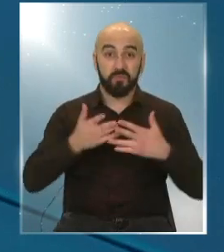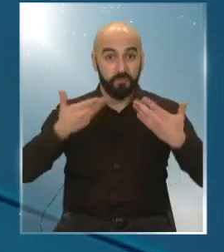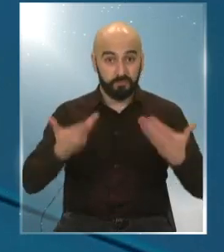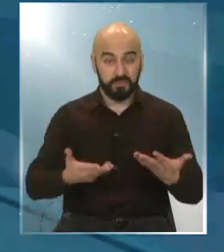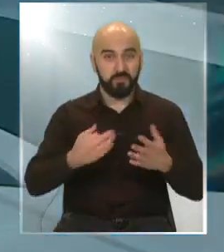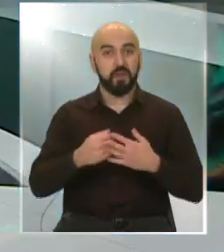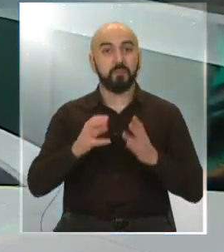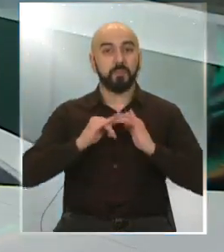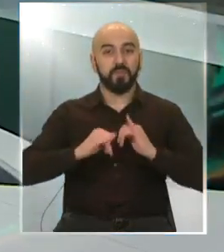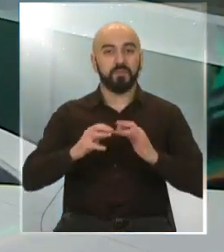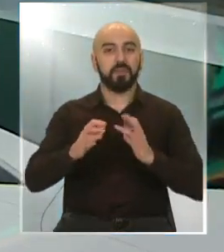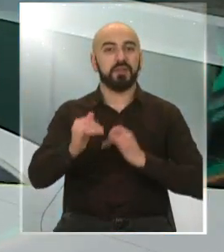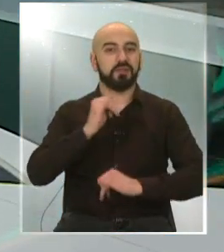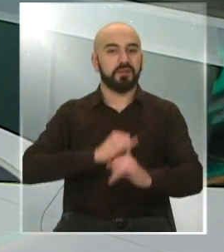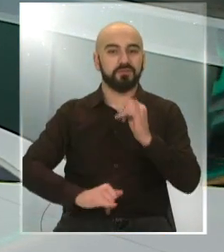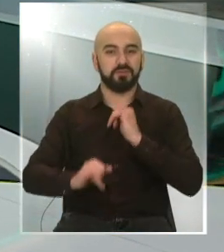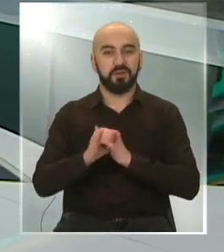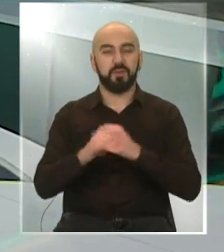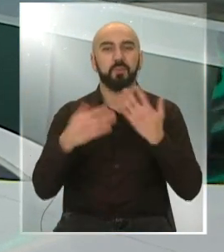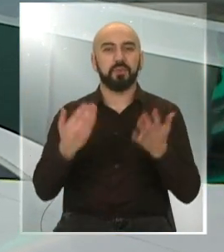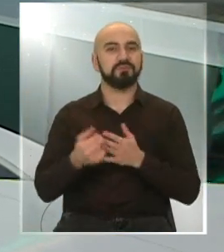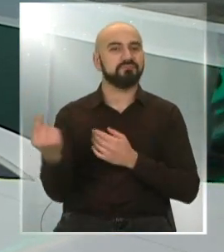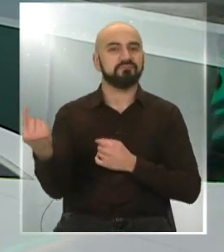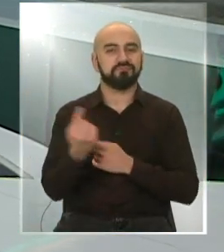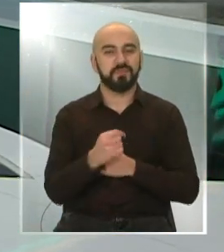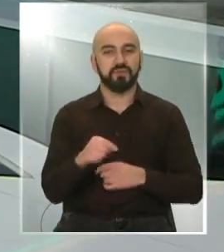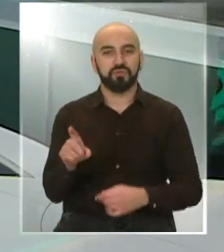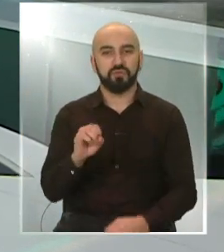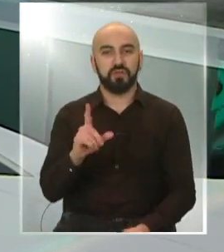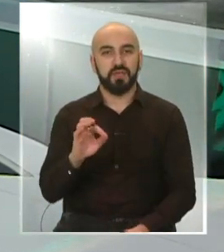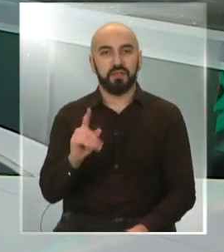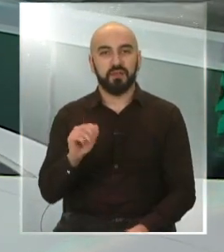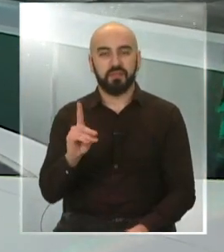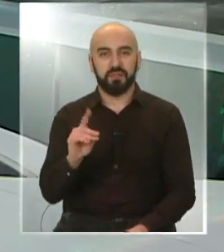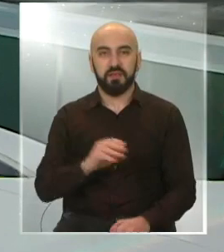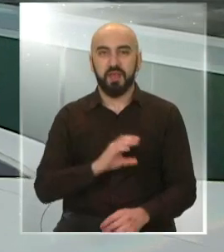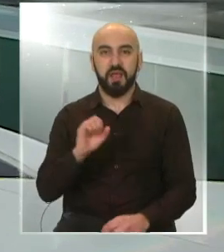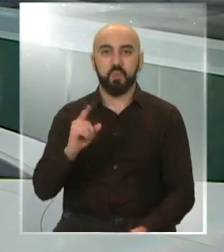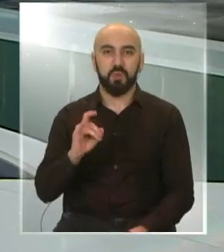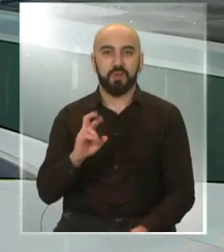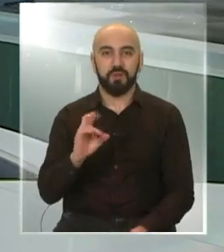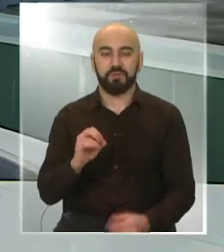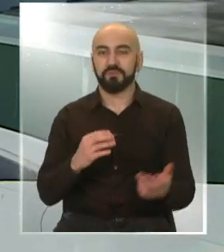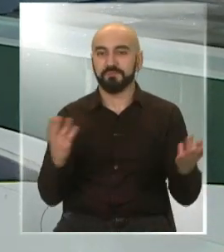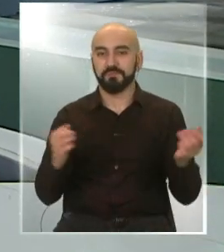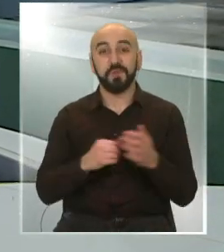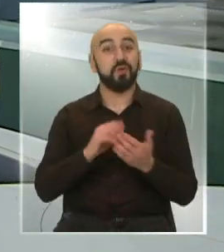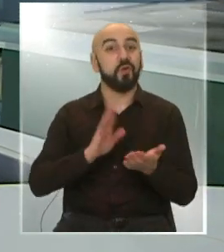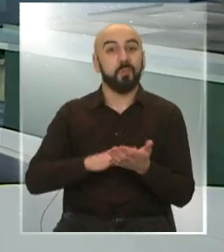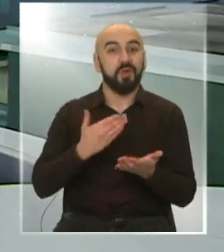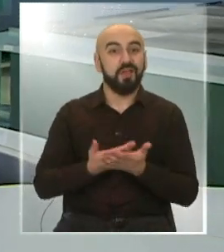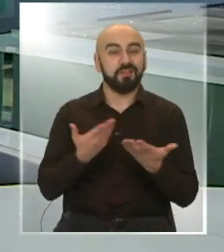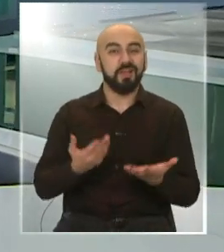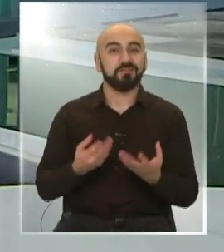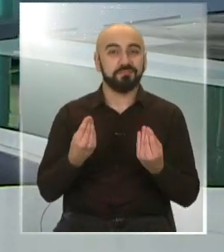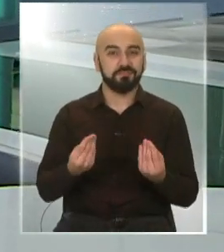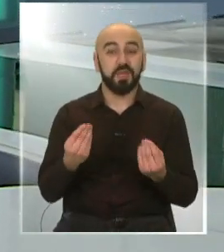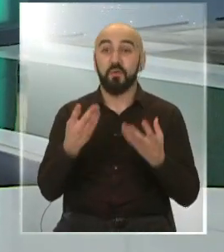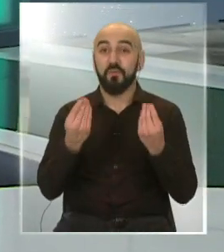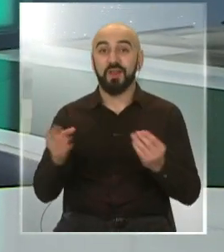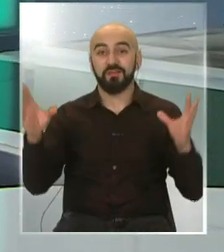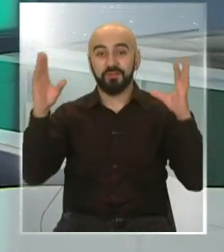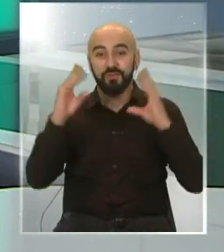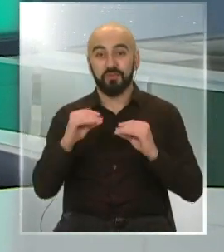vamos a revisar la actualidad internacional. Por eso ya está con nosotros Soledad Agüero. ¿Qué tal, Sole? Buenas noches. ¿Cómo estás, José Luis? Muy buenas noches. Te invito